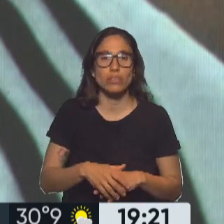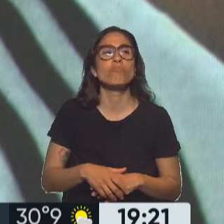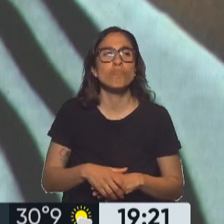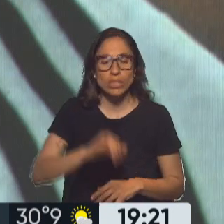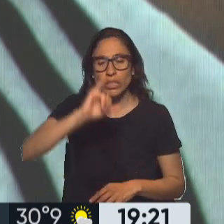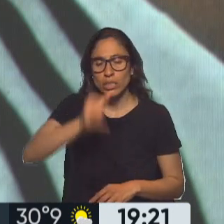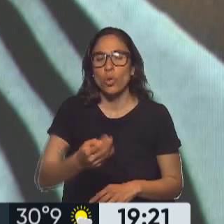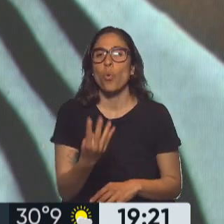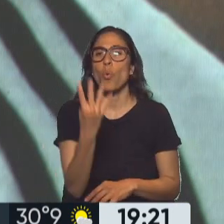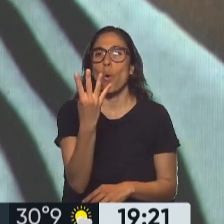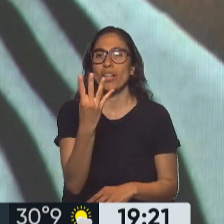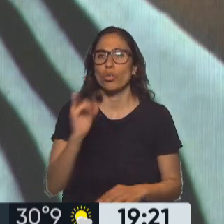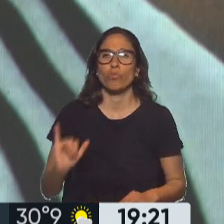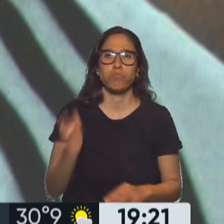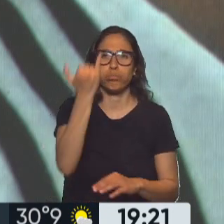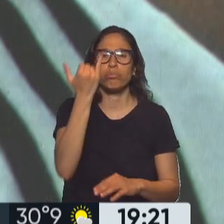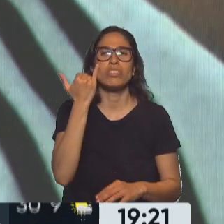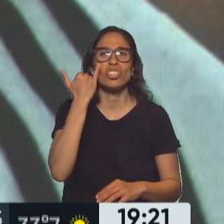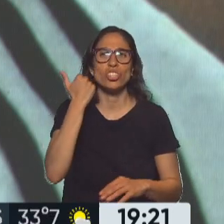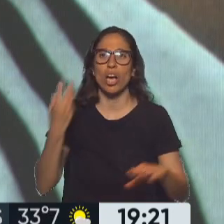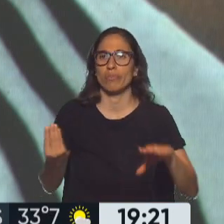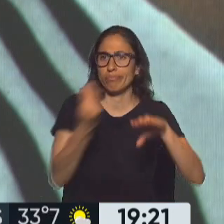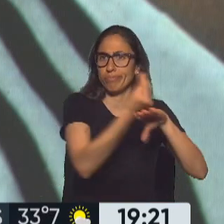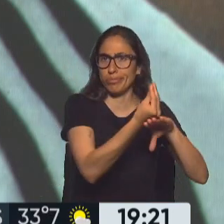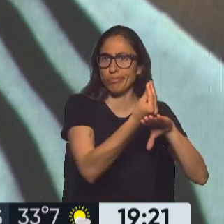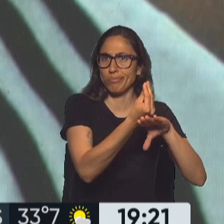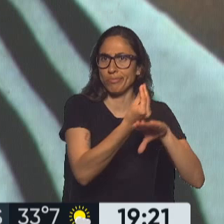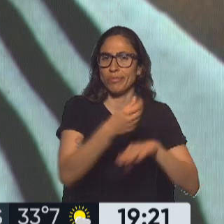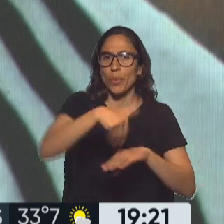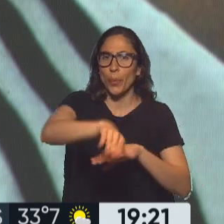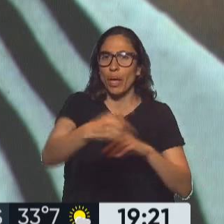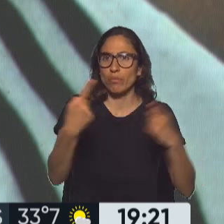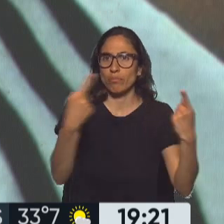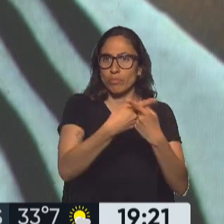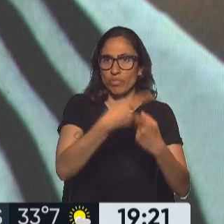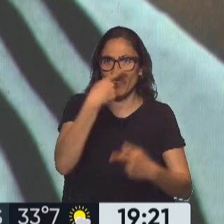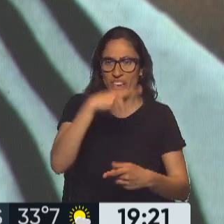Los 4 mejores están ya clasificados a las semifinales. Y los Pumas, por